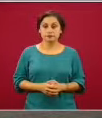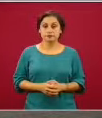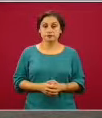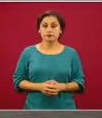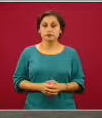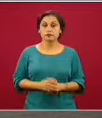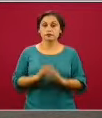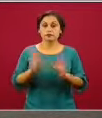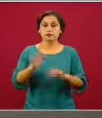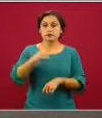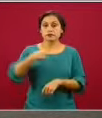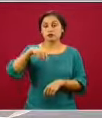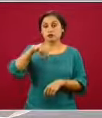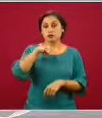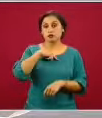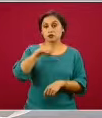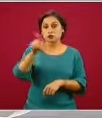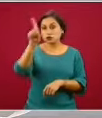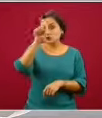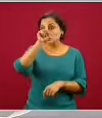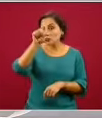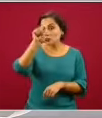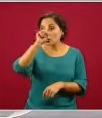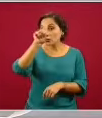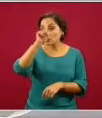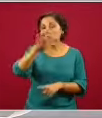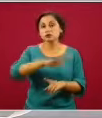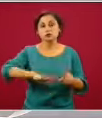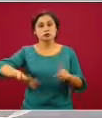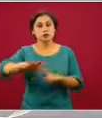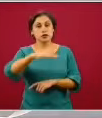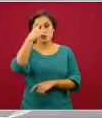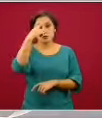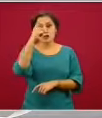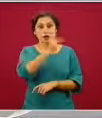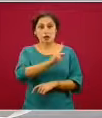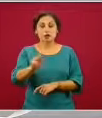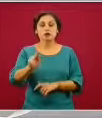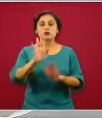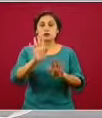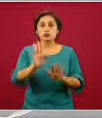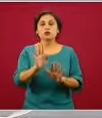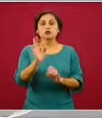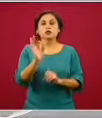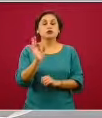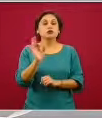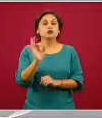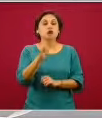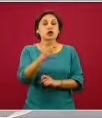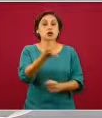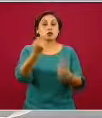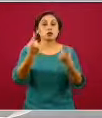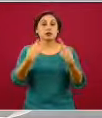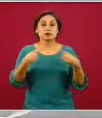Lo que nosotros hemos estado recomendando a la población que está padeciendo algunas situaciones en el